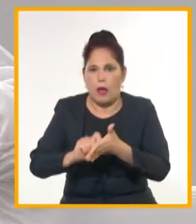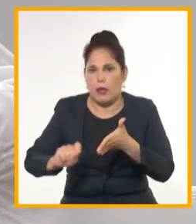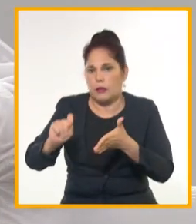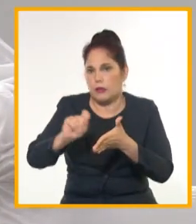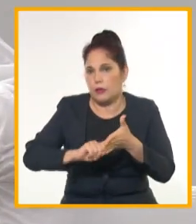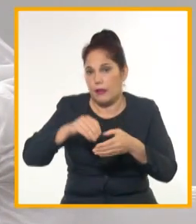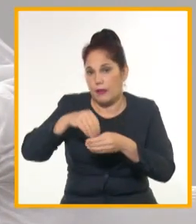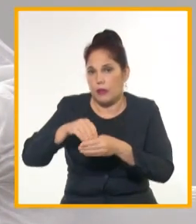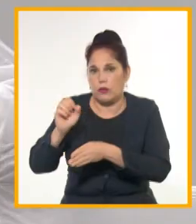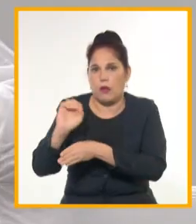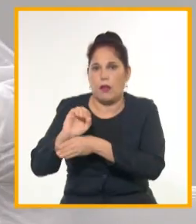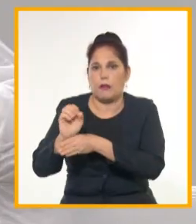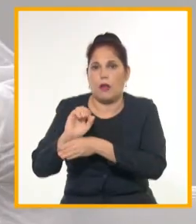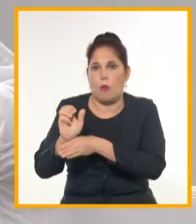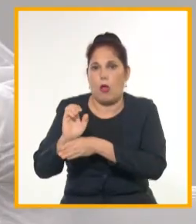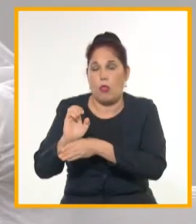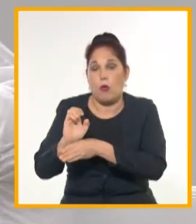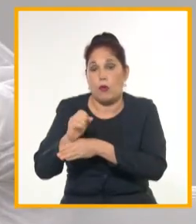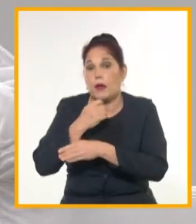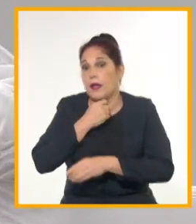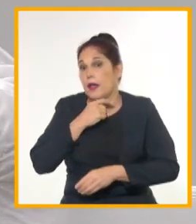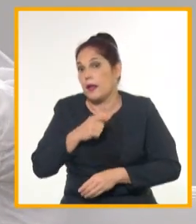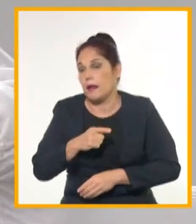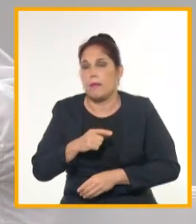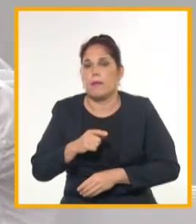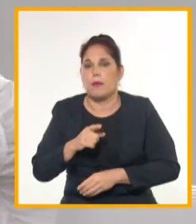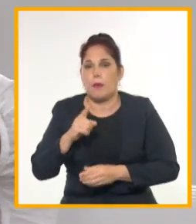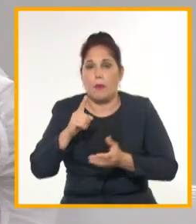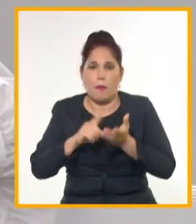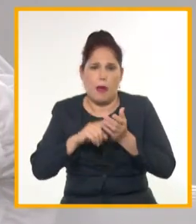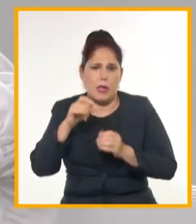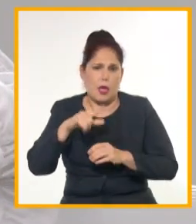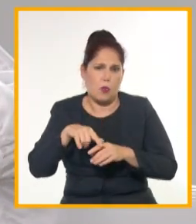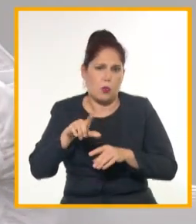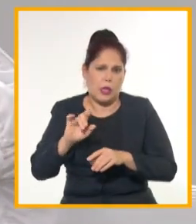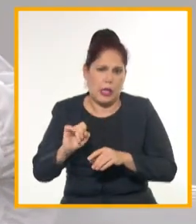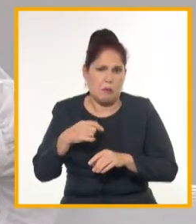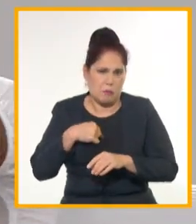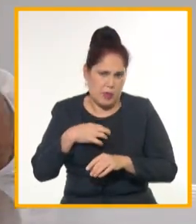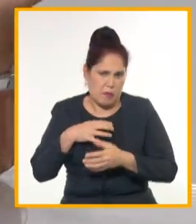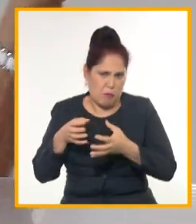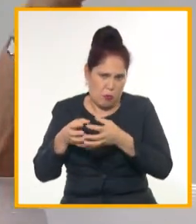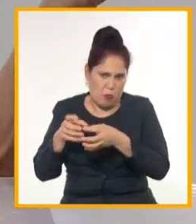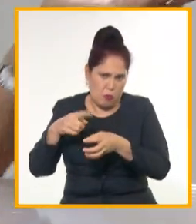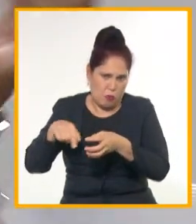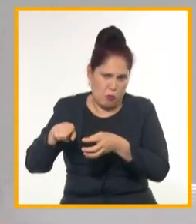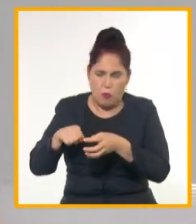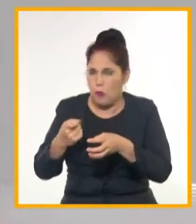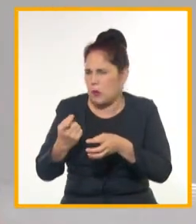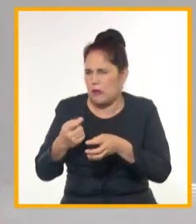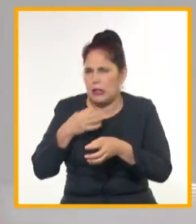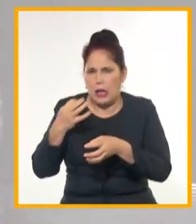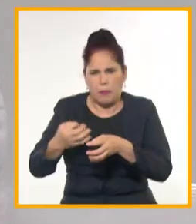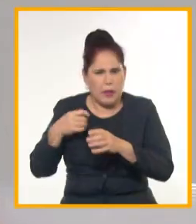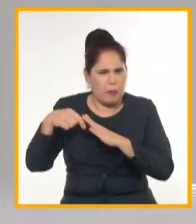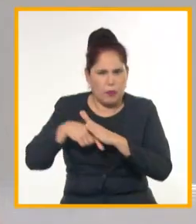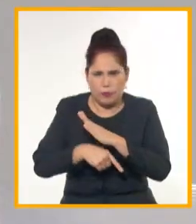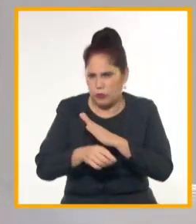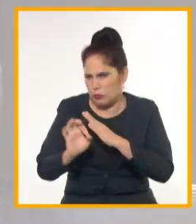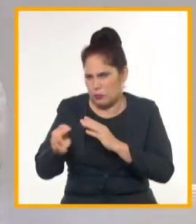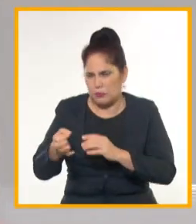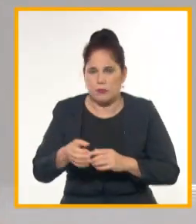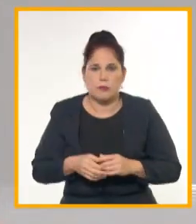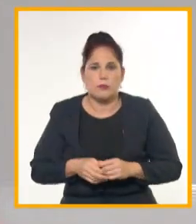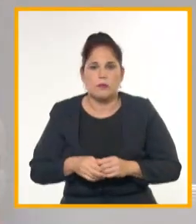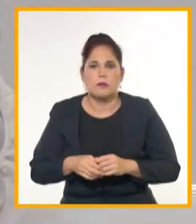incluso a fuerzas políticas como Pachacuti, que es brazo político de la CONAIE, que no necesita esclarecerse porque es una fuerza con